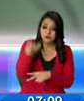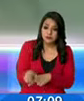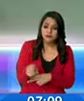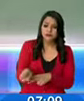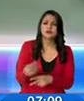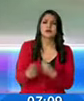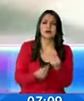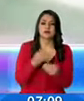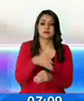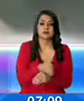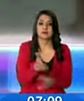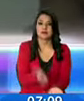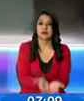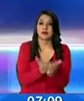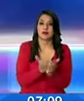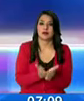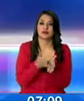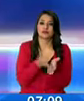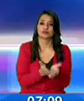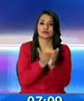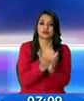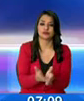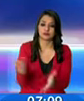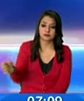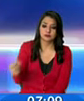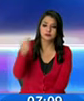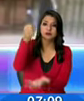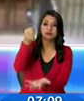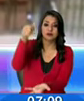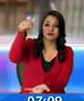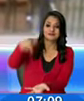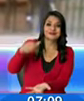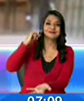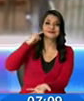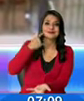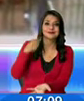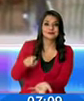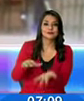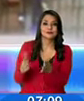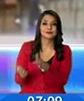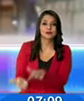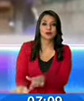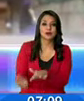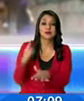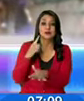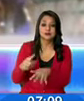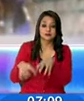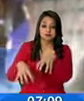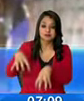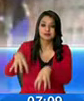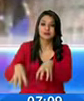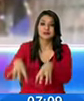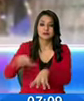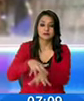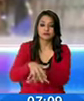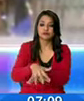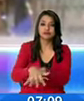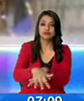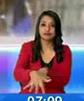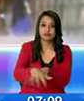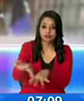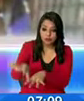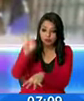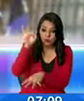el cuerpo estaba en un saco de yute encima de unas piedras se encontraron el